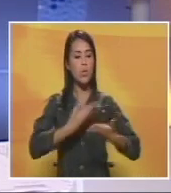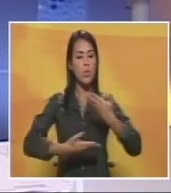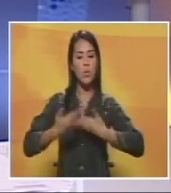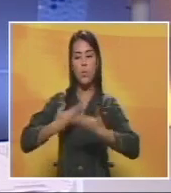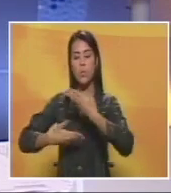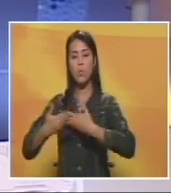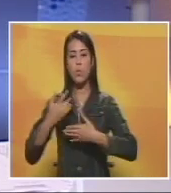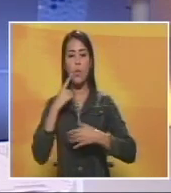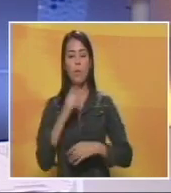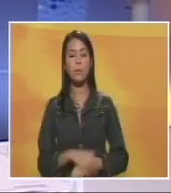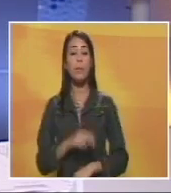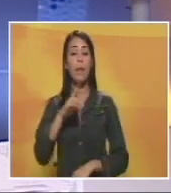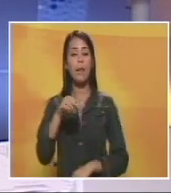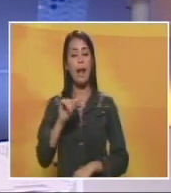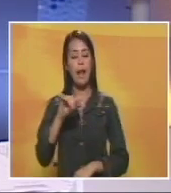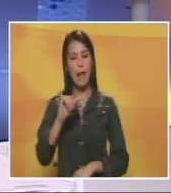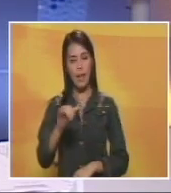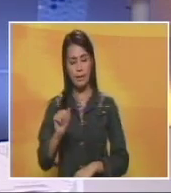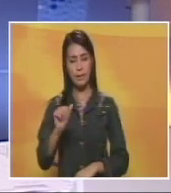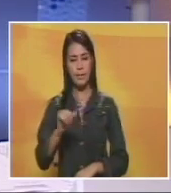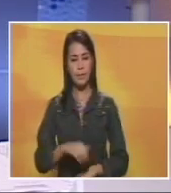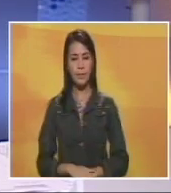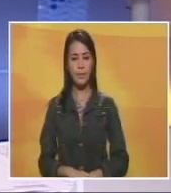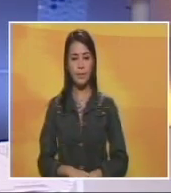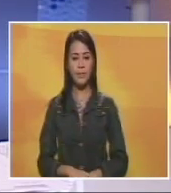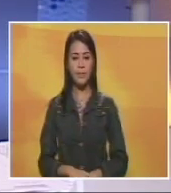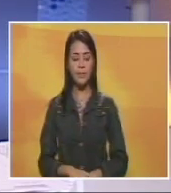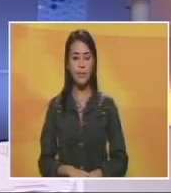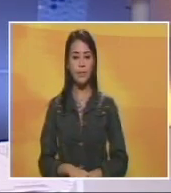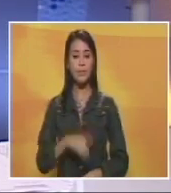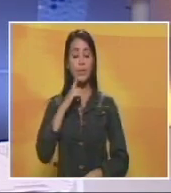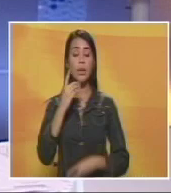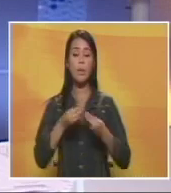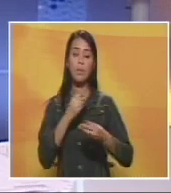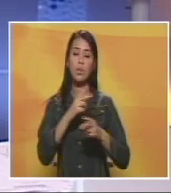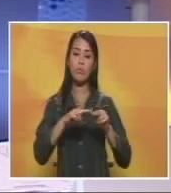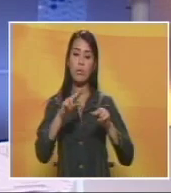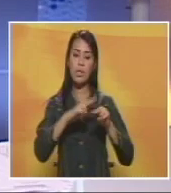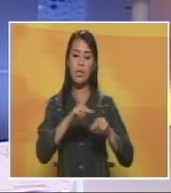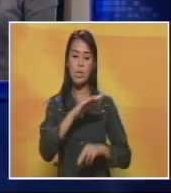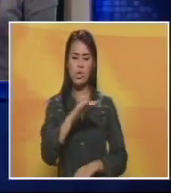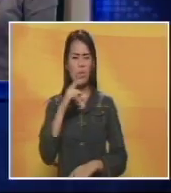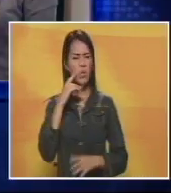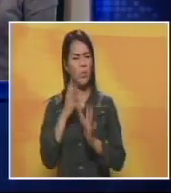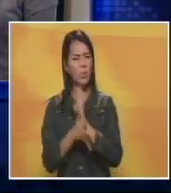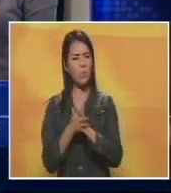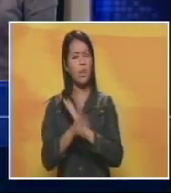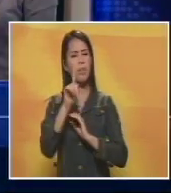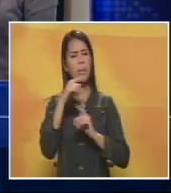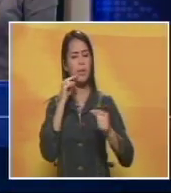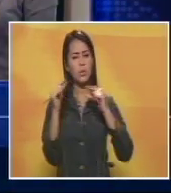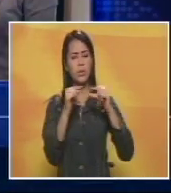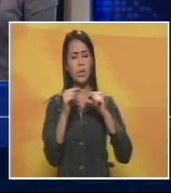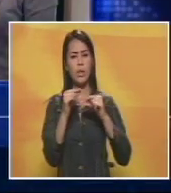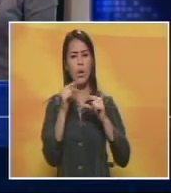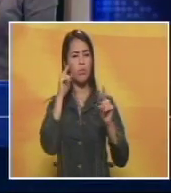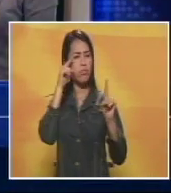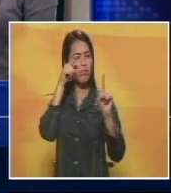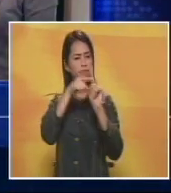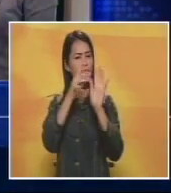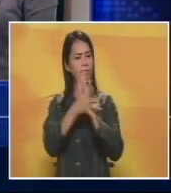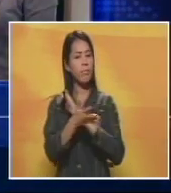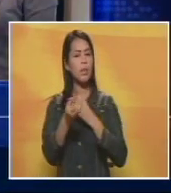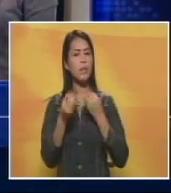convenios de La Haya sobre la cooperación jurídica y protección internacional de niños. En el encuentro también discutieron los desafíos para implementar